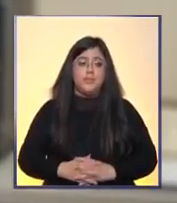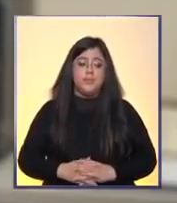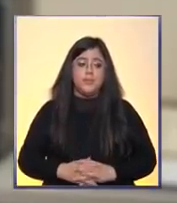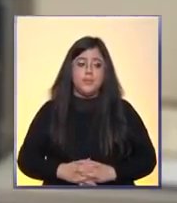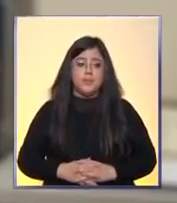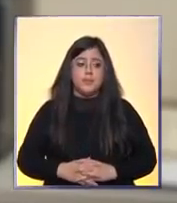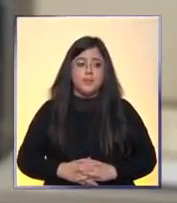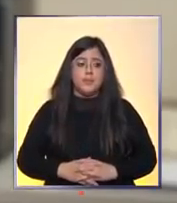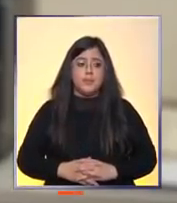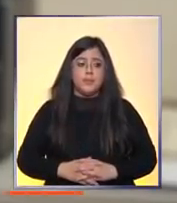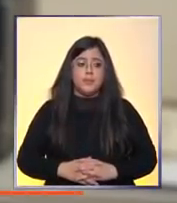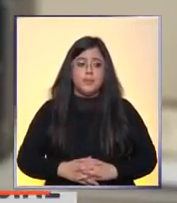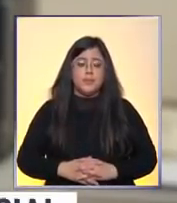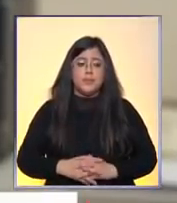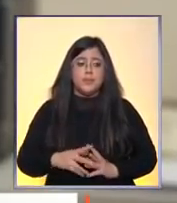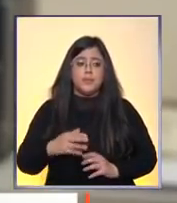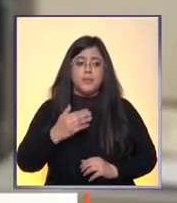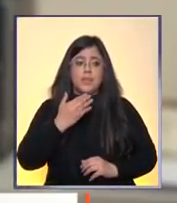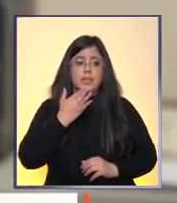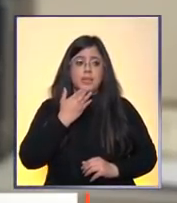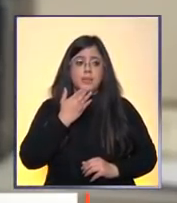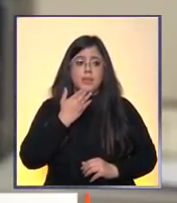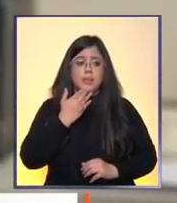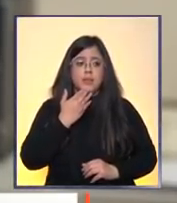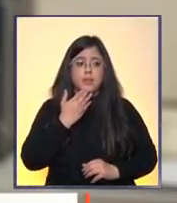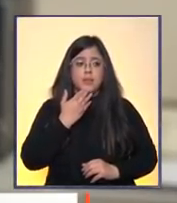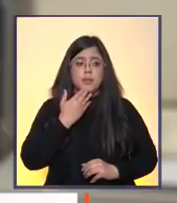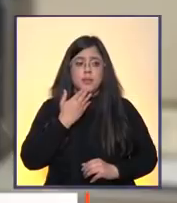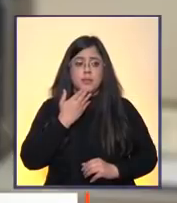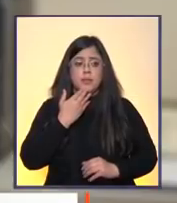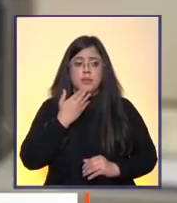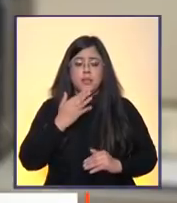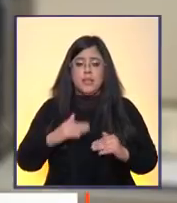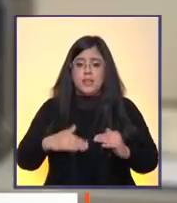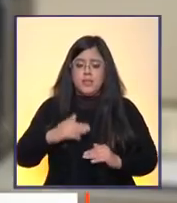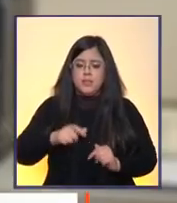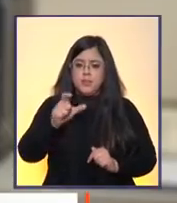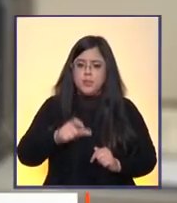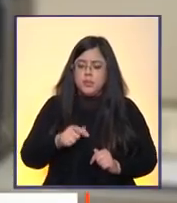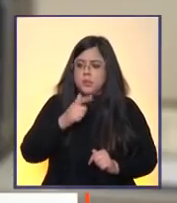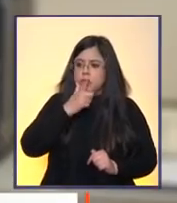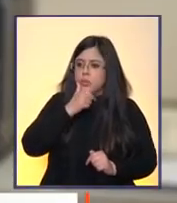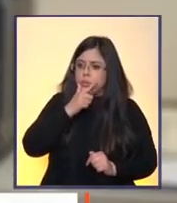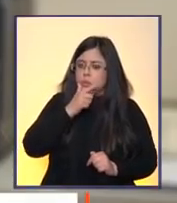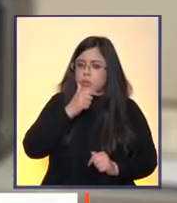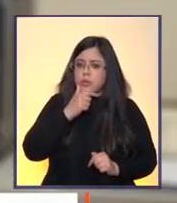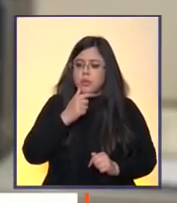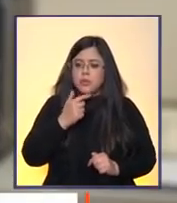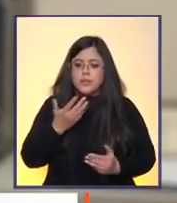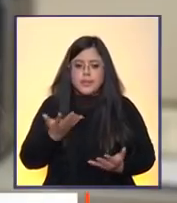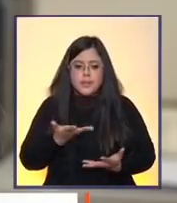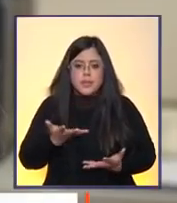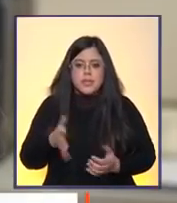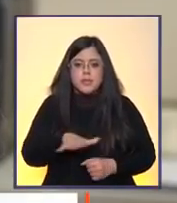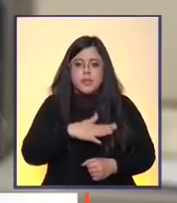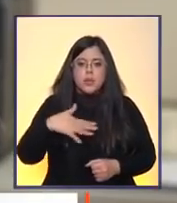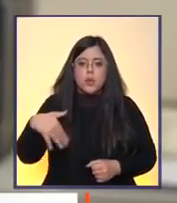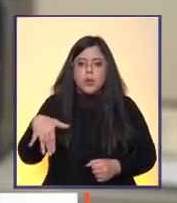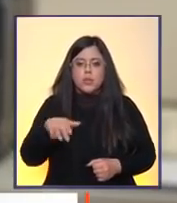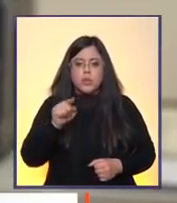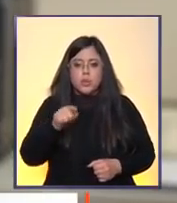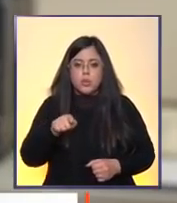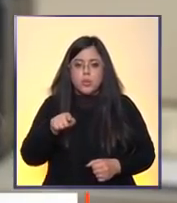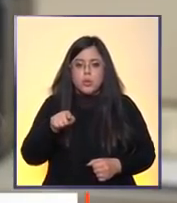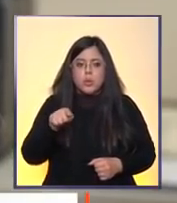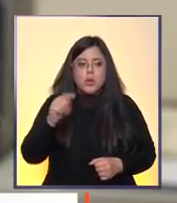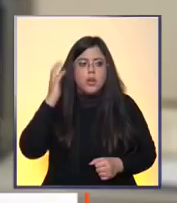es la cereza de la torta. Te hacen dudar acerca de la percepción de la situación. O sea, tú no tienes idea, ¿me